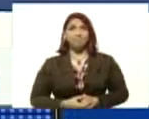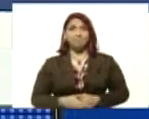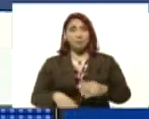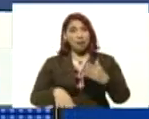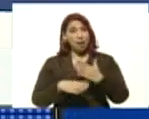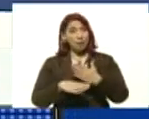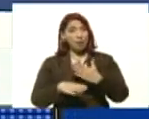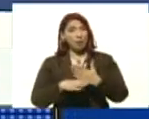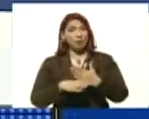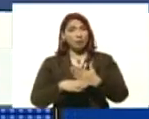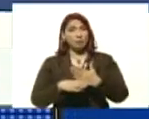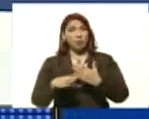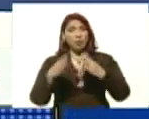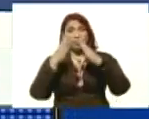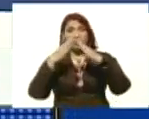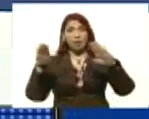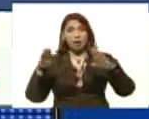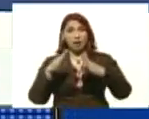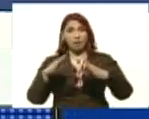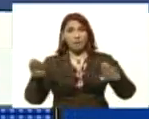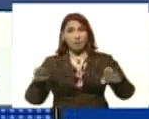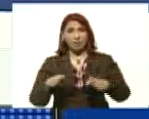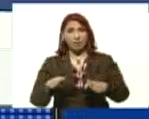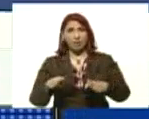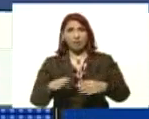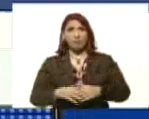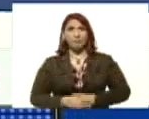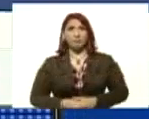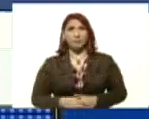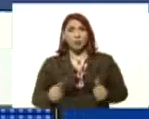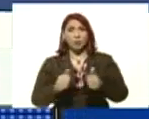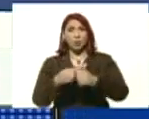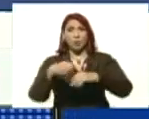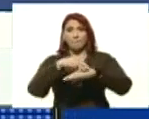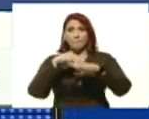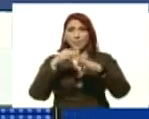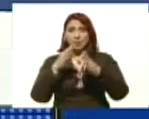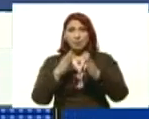vayamos a unas navidades con el ministro